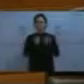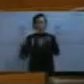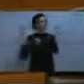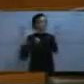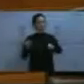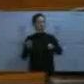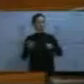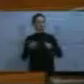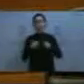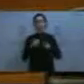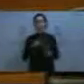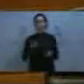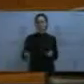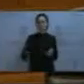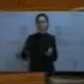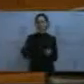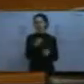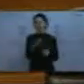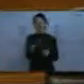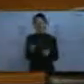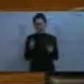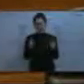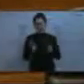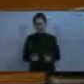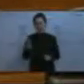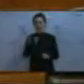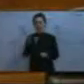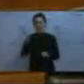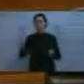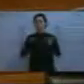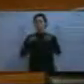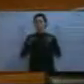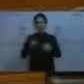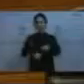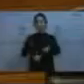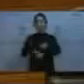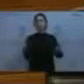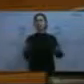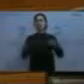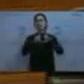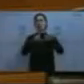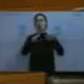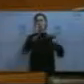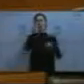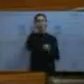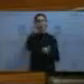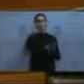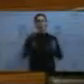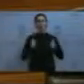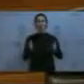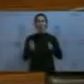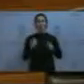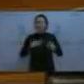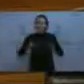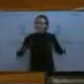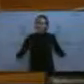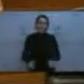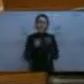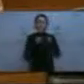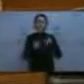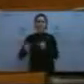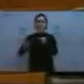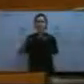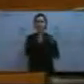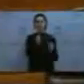y la frontal oposición tanto del Partido Popular de Asturias como la mayoría de los asturianos. Y me da igual que el debate caiga en lo